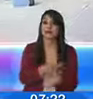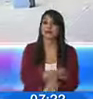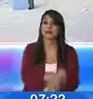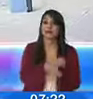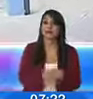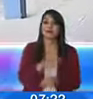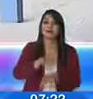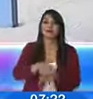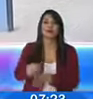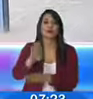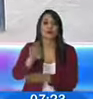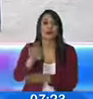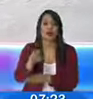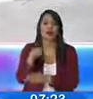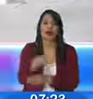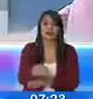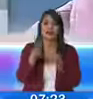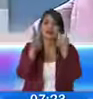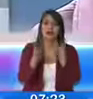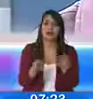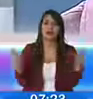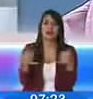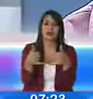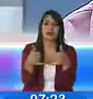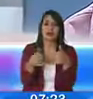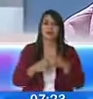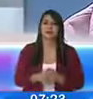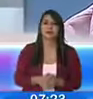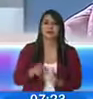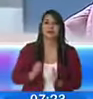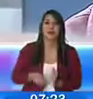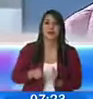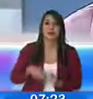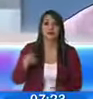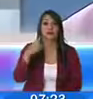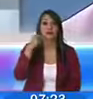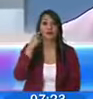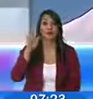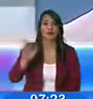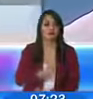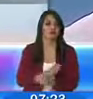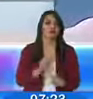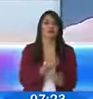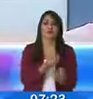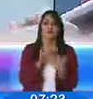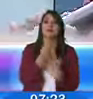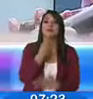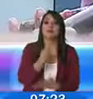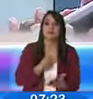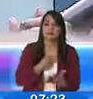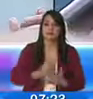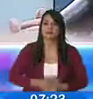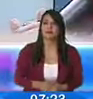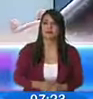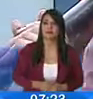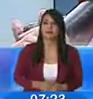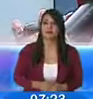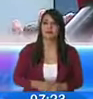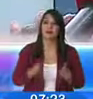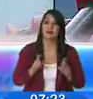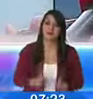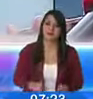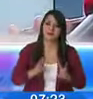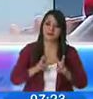Y ese sería parte del tema de conversación. La defensa de Rafael Correa reaccionó al respecto. Habrá que